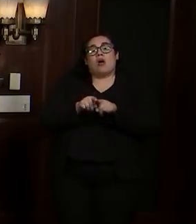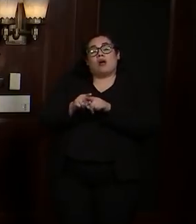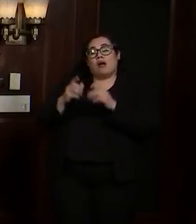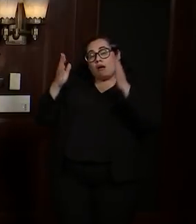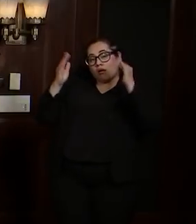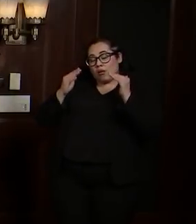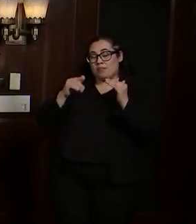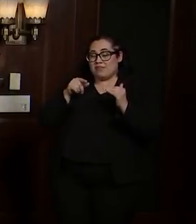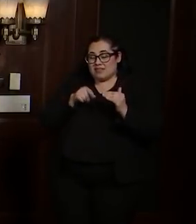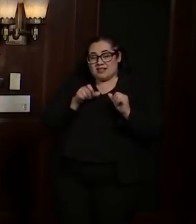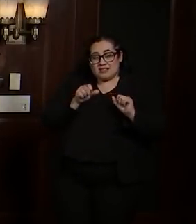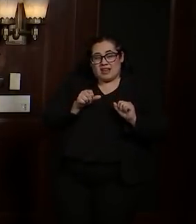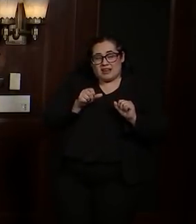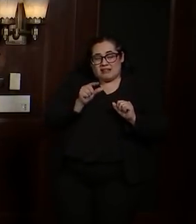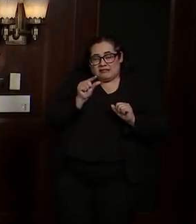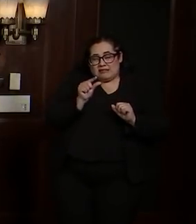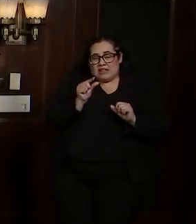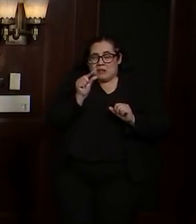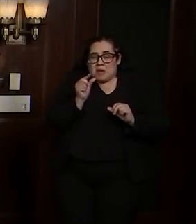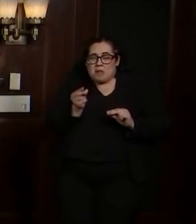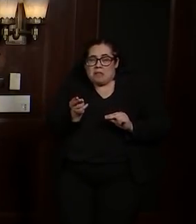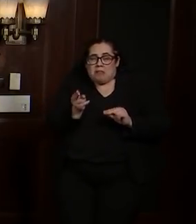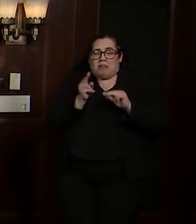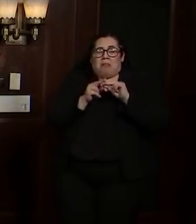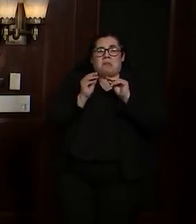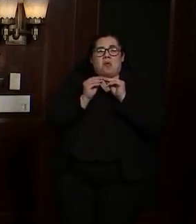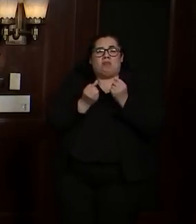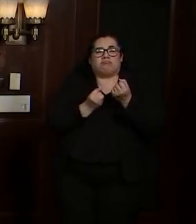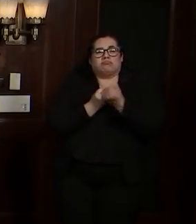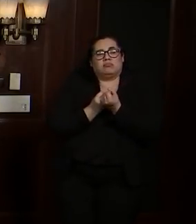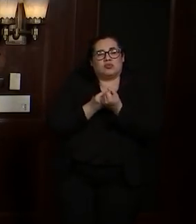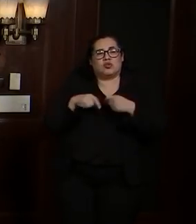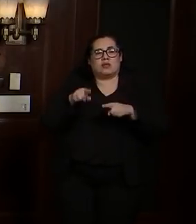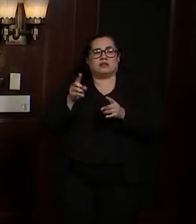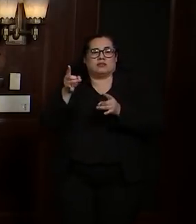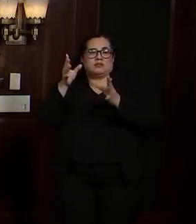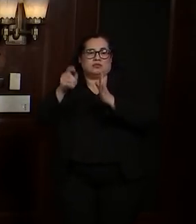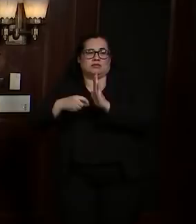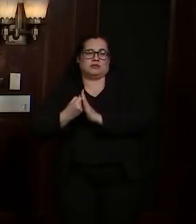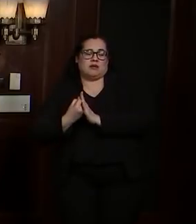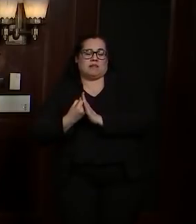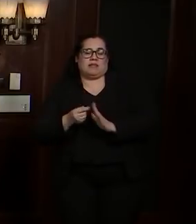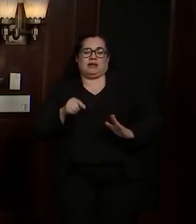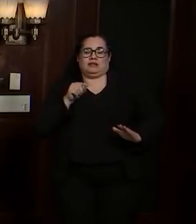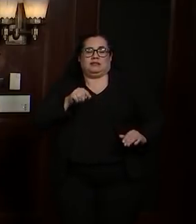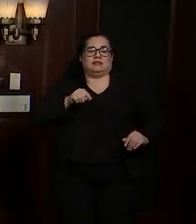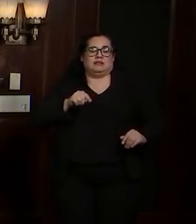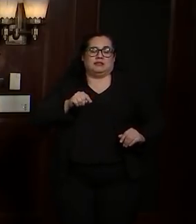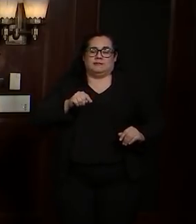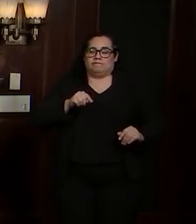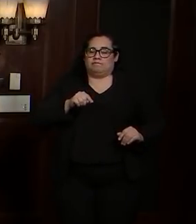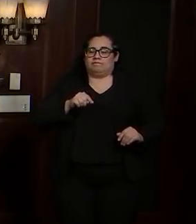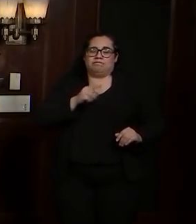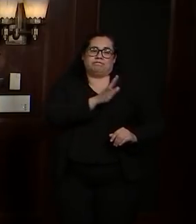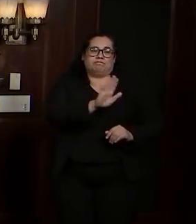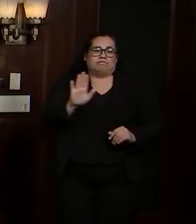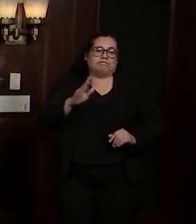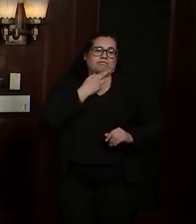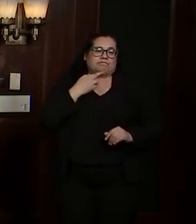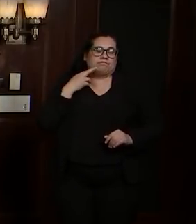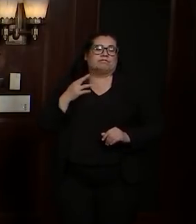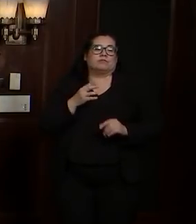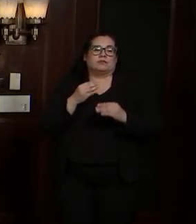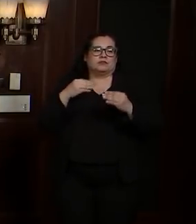que puedan dar un poco más asistencia durante esta crisis a estos restaurantes